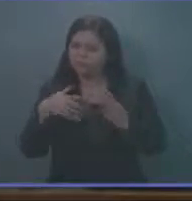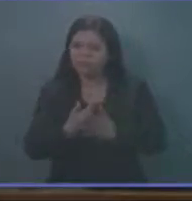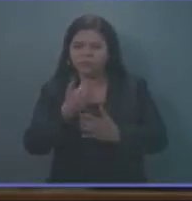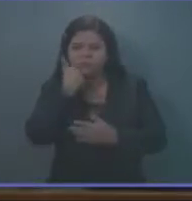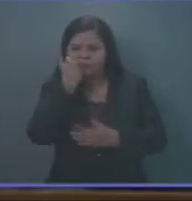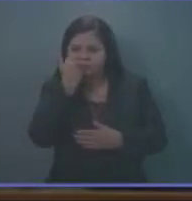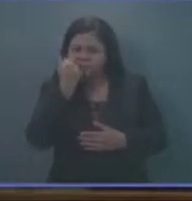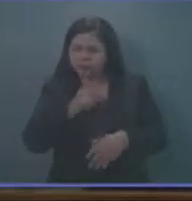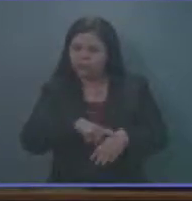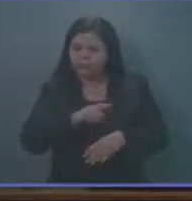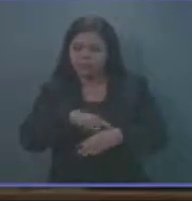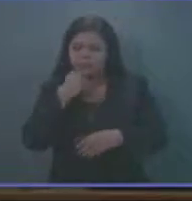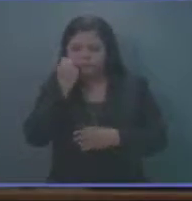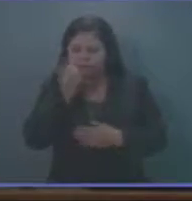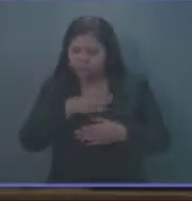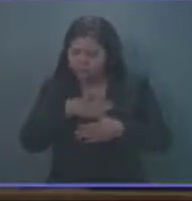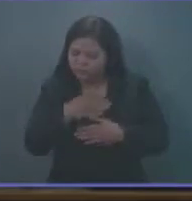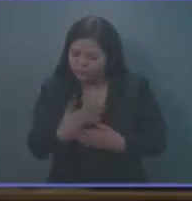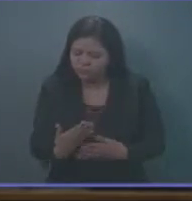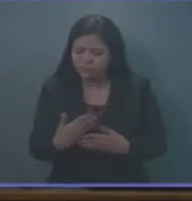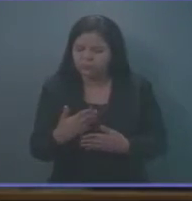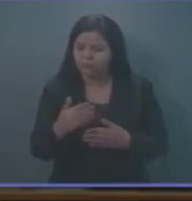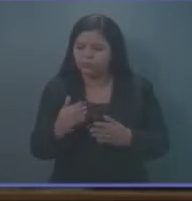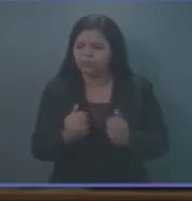juventud, tienen que